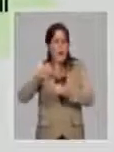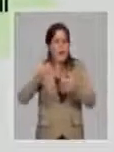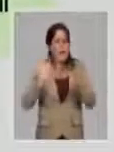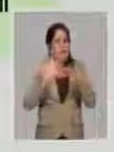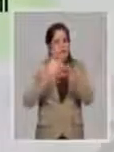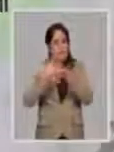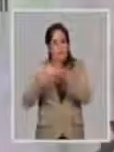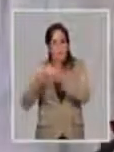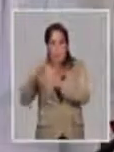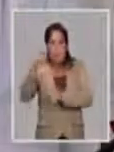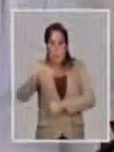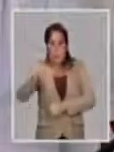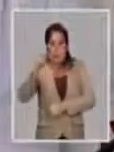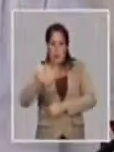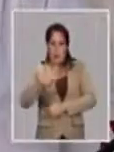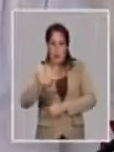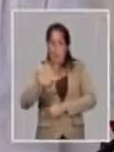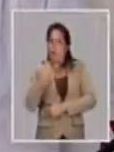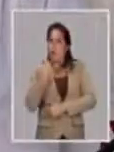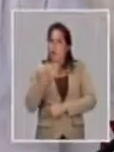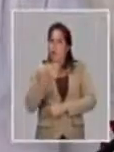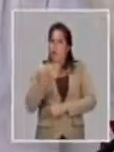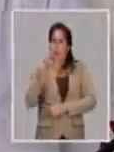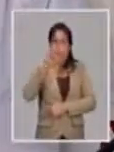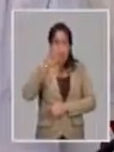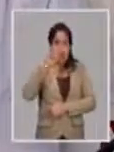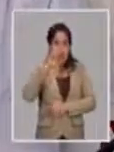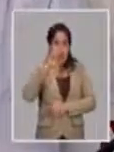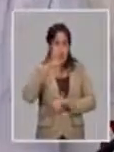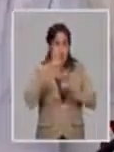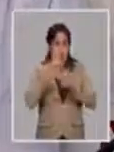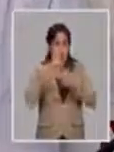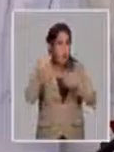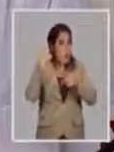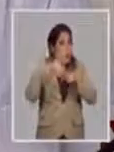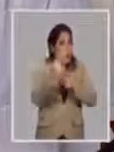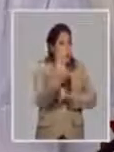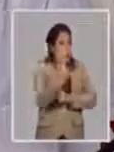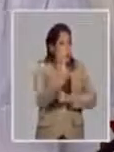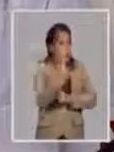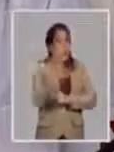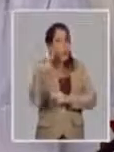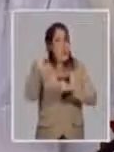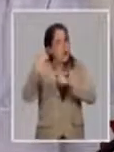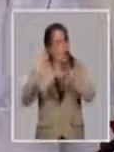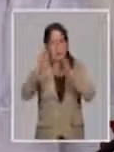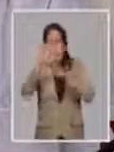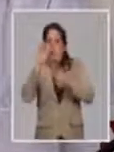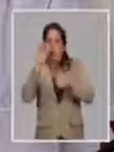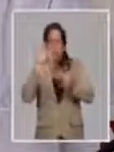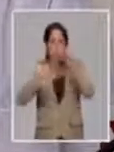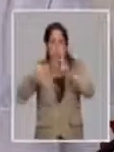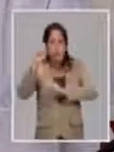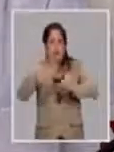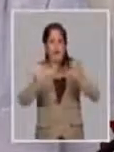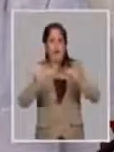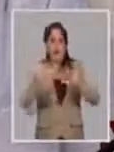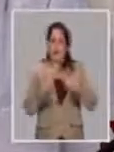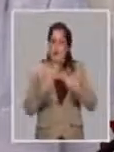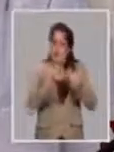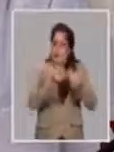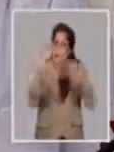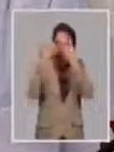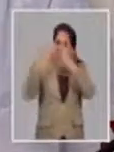y el esfuerzo de muchas personas, no solamente, por supuesto, en el CIGB, otras instituciones de BioCuba Pharma, todos los que hicieron